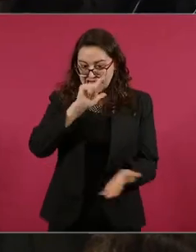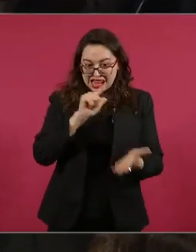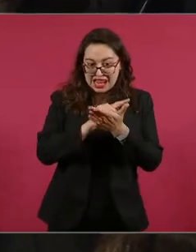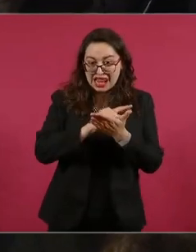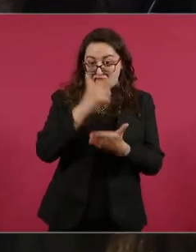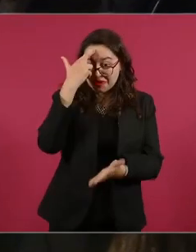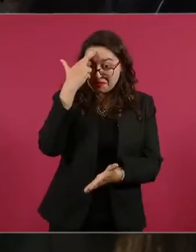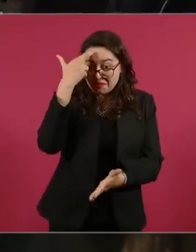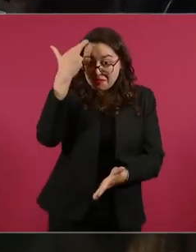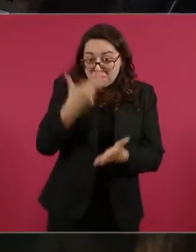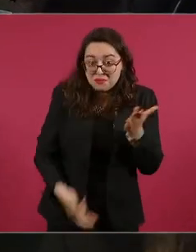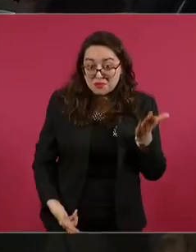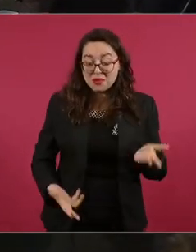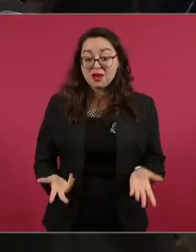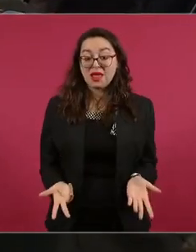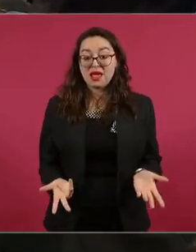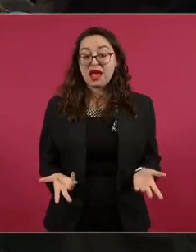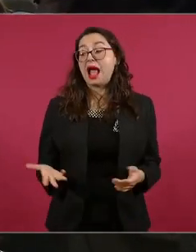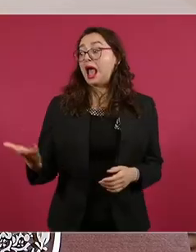como